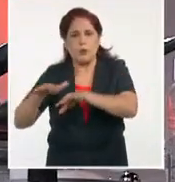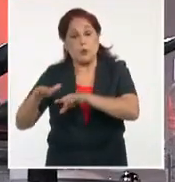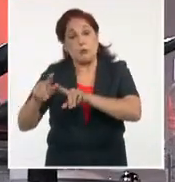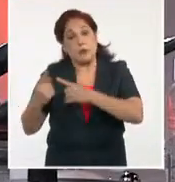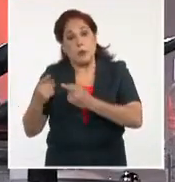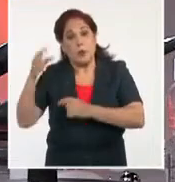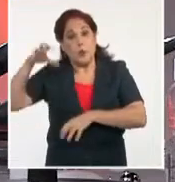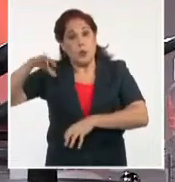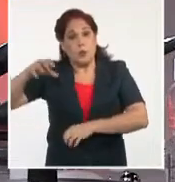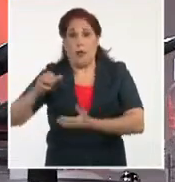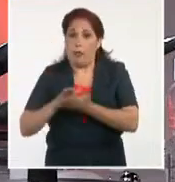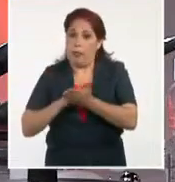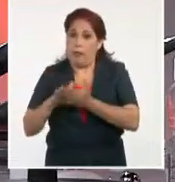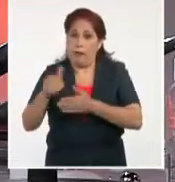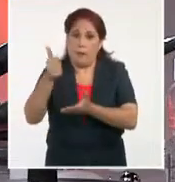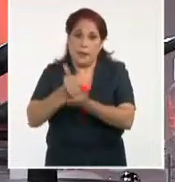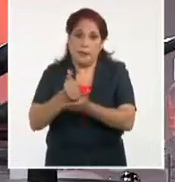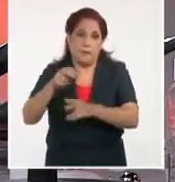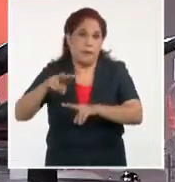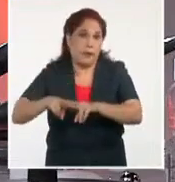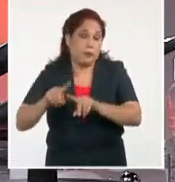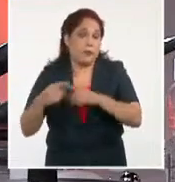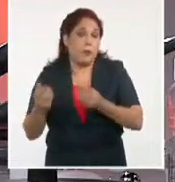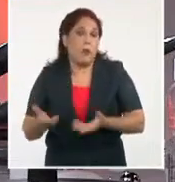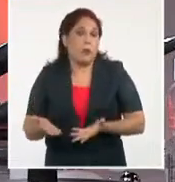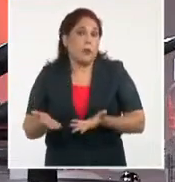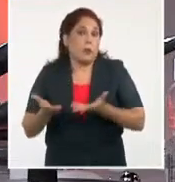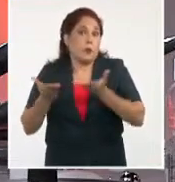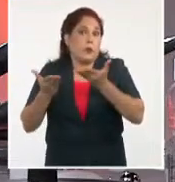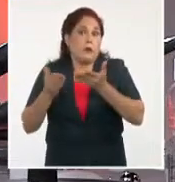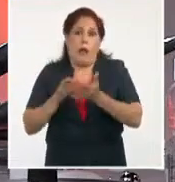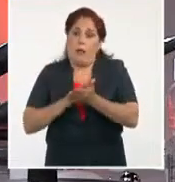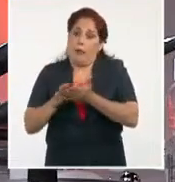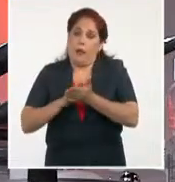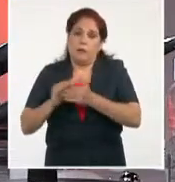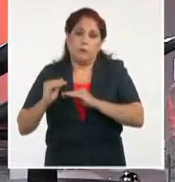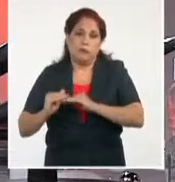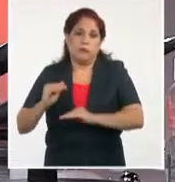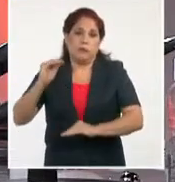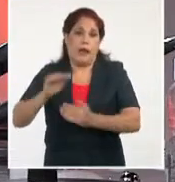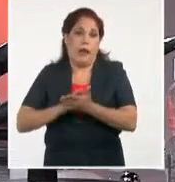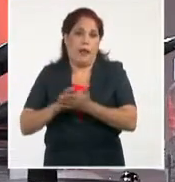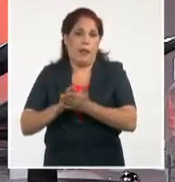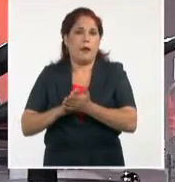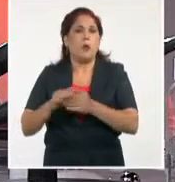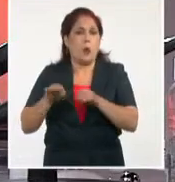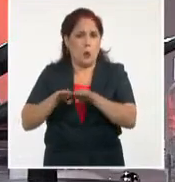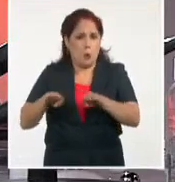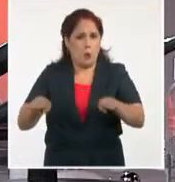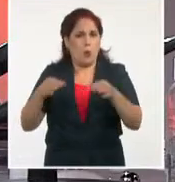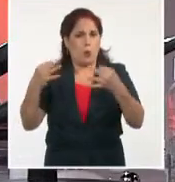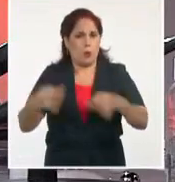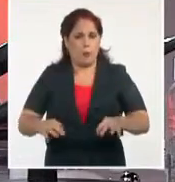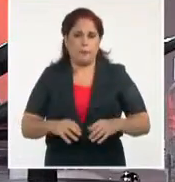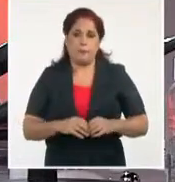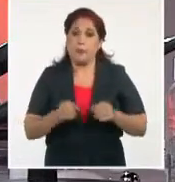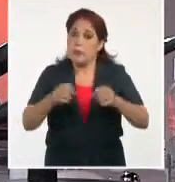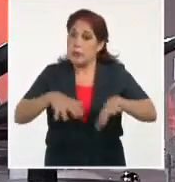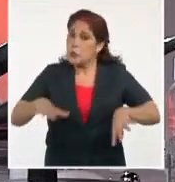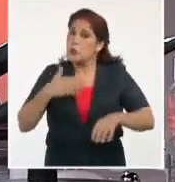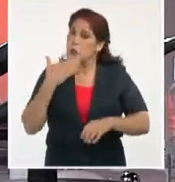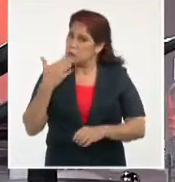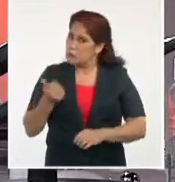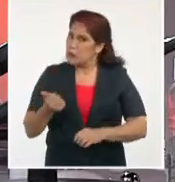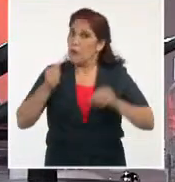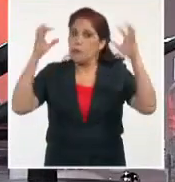llovió en la capital, por lo tanto no pudo recuperarse más la cuenca de Bento. Una situación favorable, repito, que nos